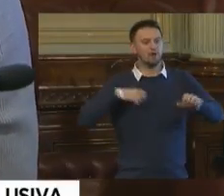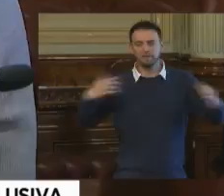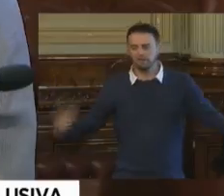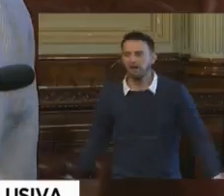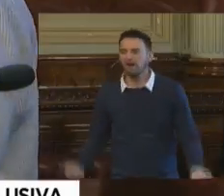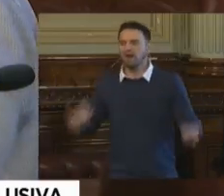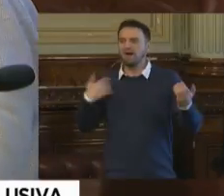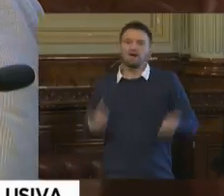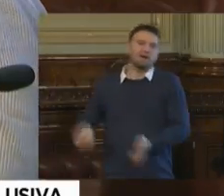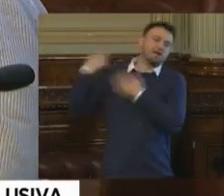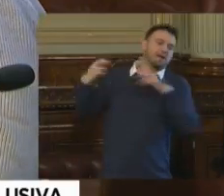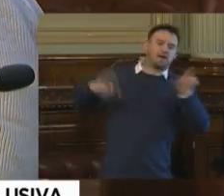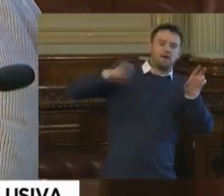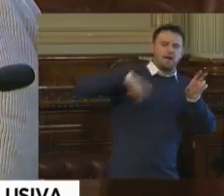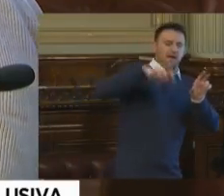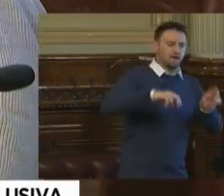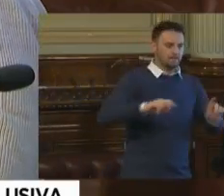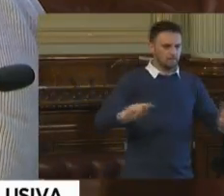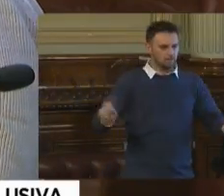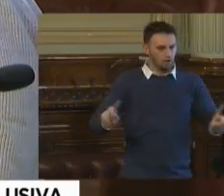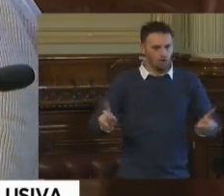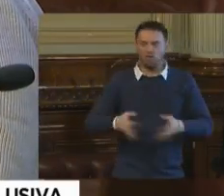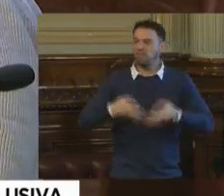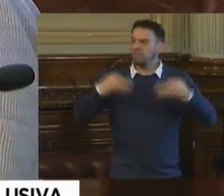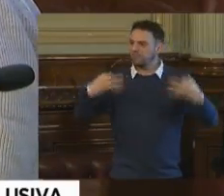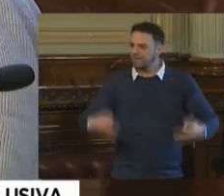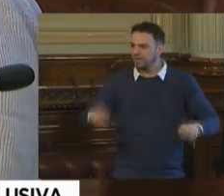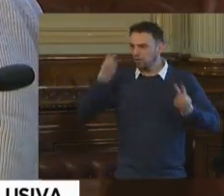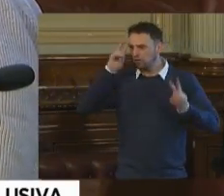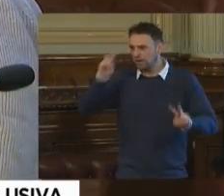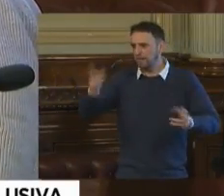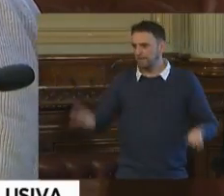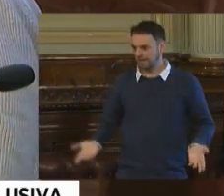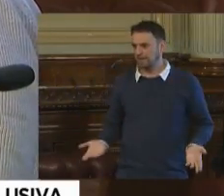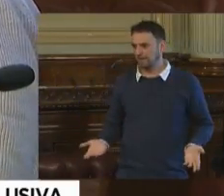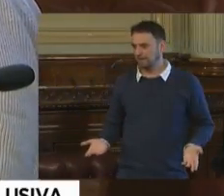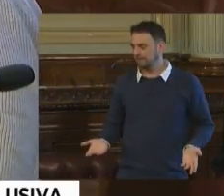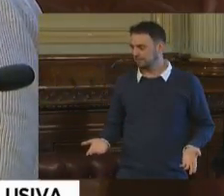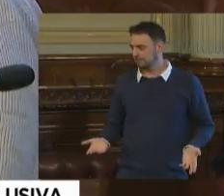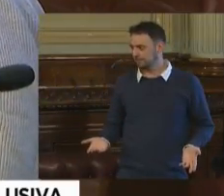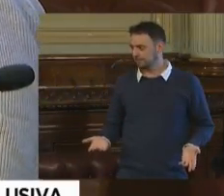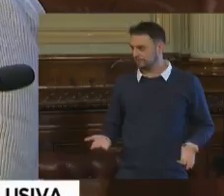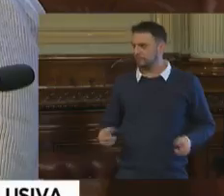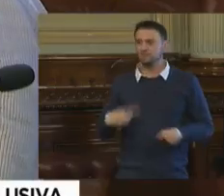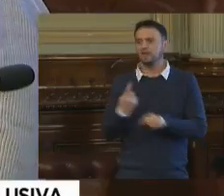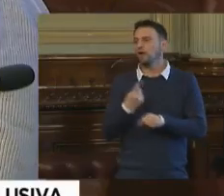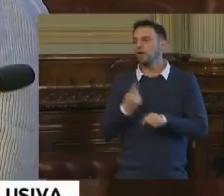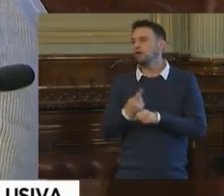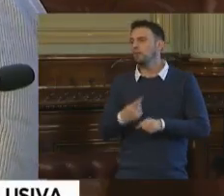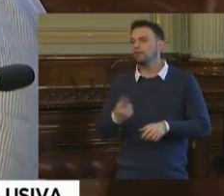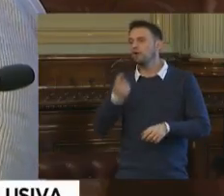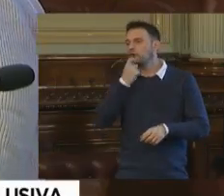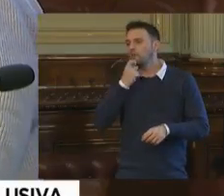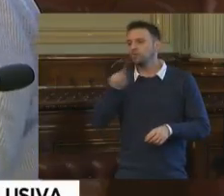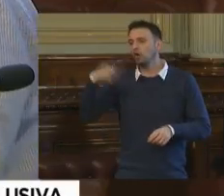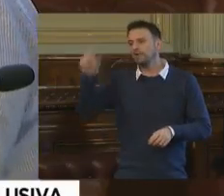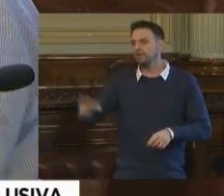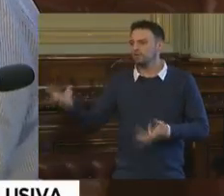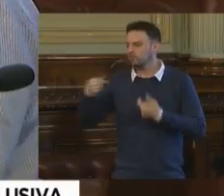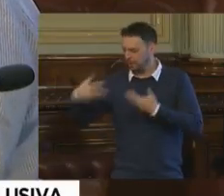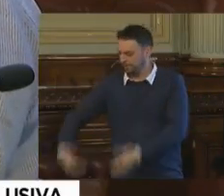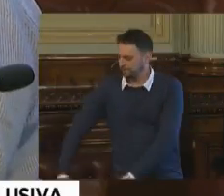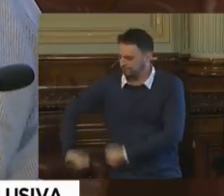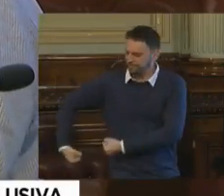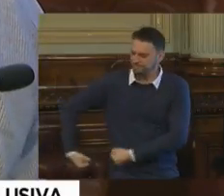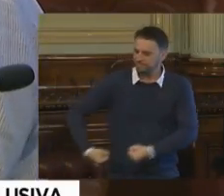poco la idea que subyace en todo esto cualquier alternativa que se vaya a proveer son alternativas dignas no puede ser un como si o